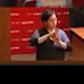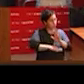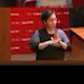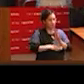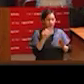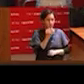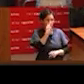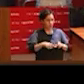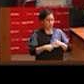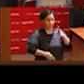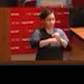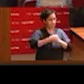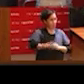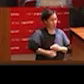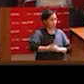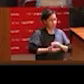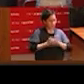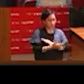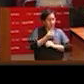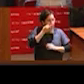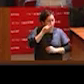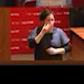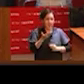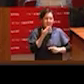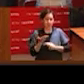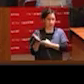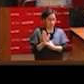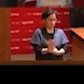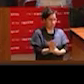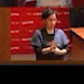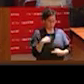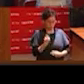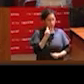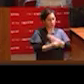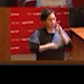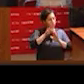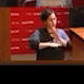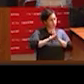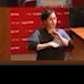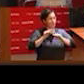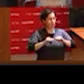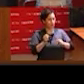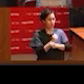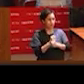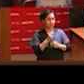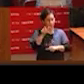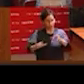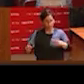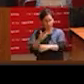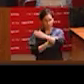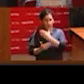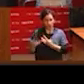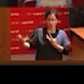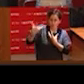también es muy importante y es hacerlo desde el ejemplo nosotros hacemos programas de empleo y formación para personas con discapacidad con personas